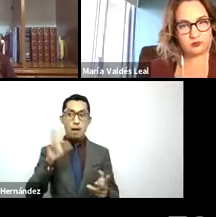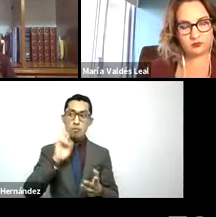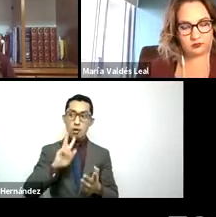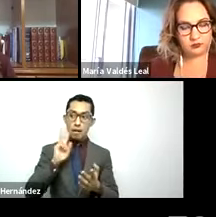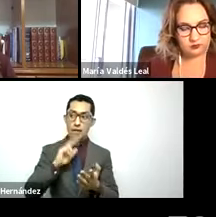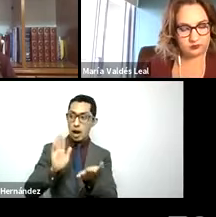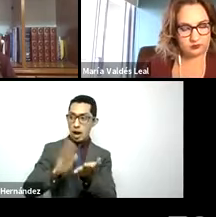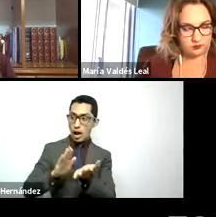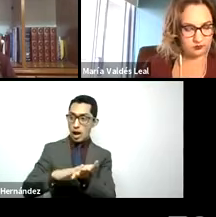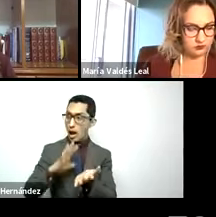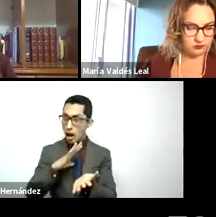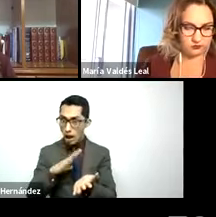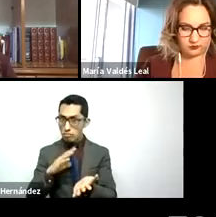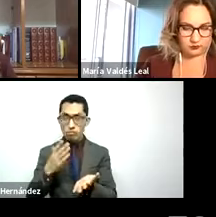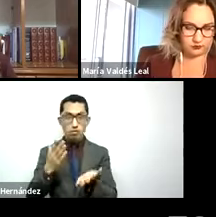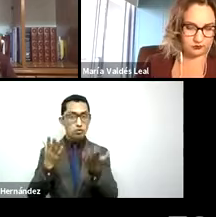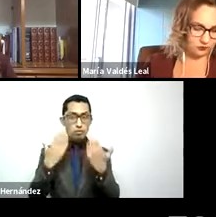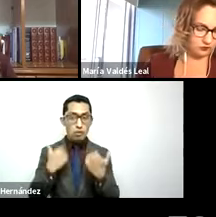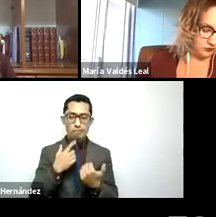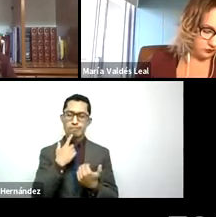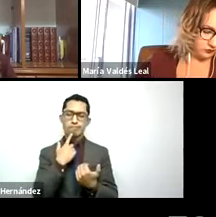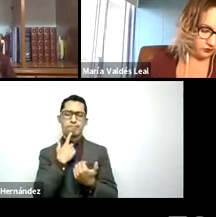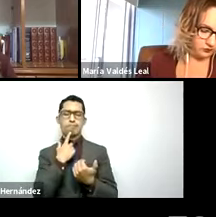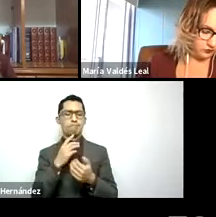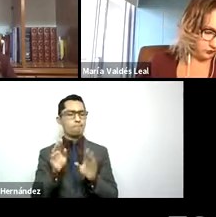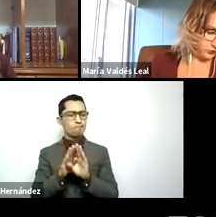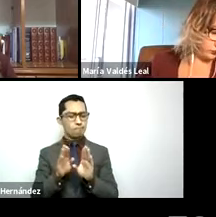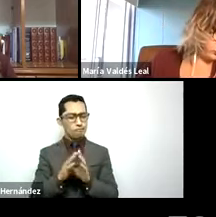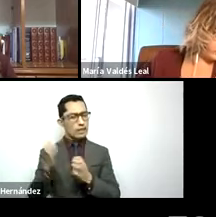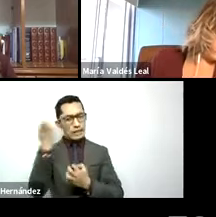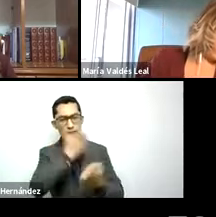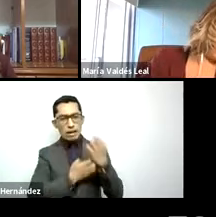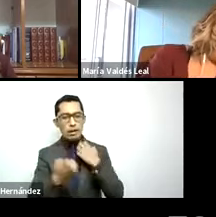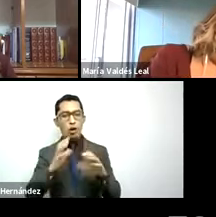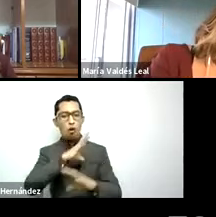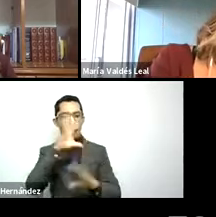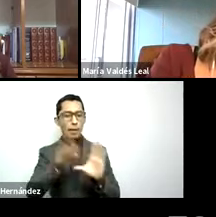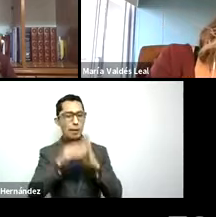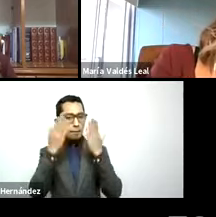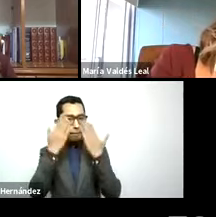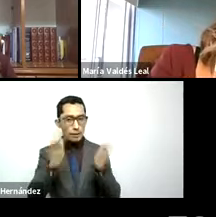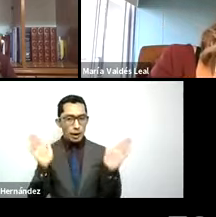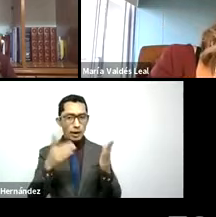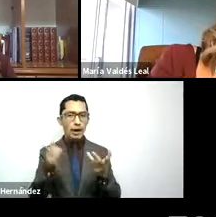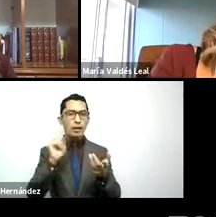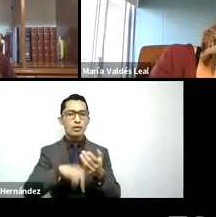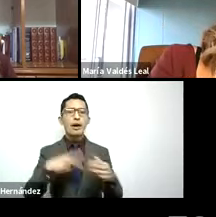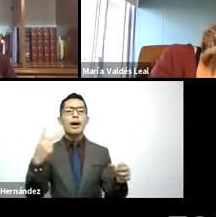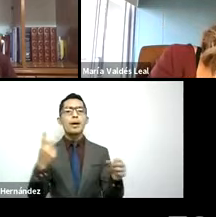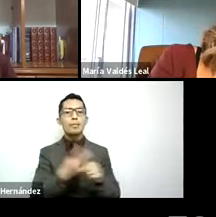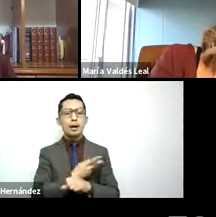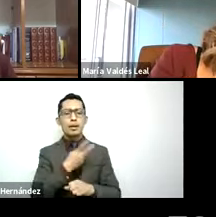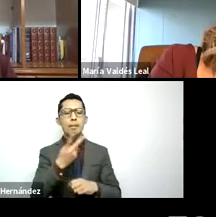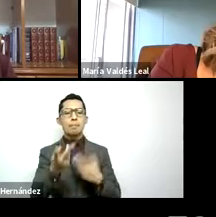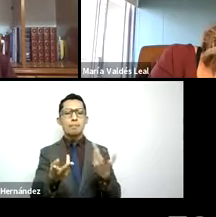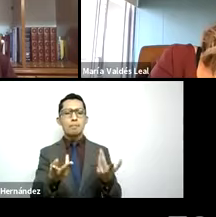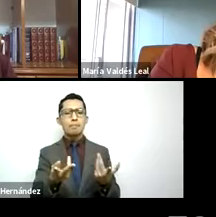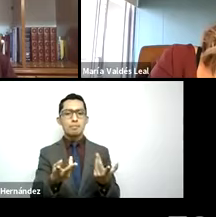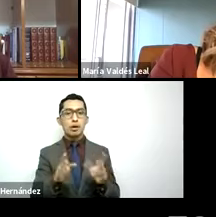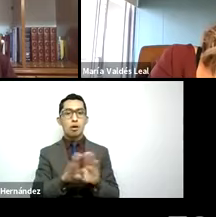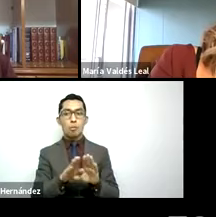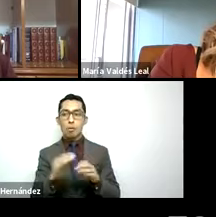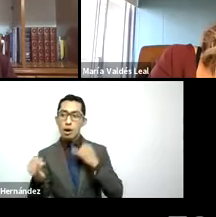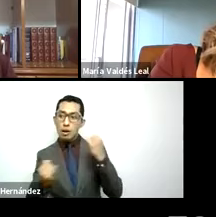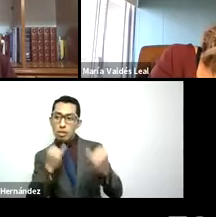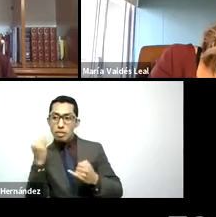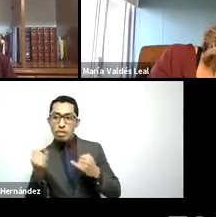porque si no tengo que allegármelas, tengo que cuestionar los hechos y que valorar las pruebas sin atender a prejuicios,